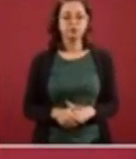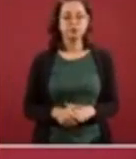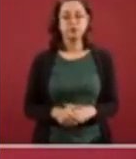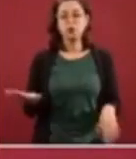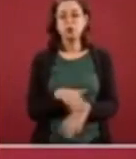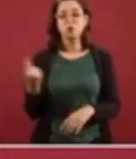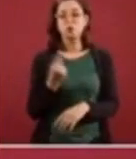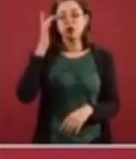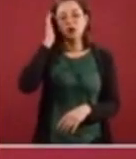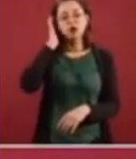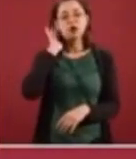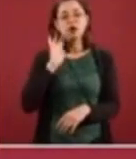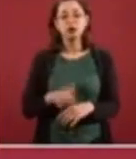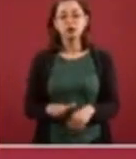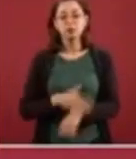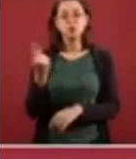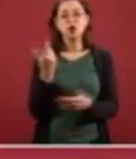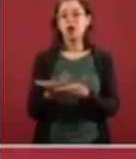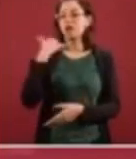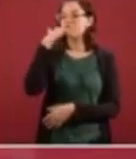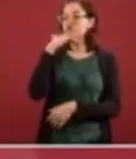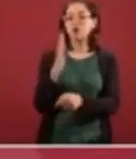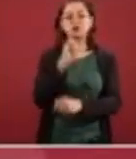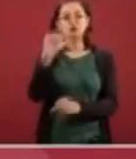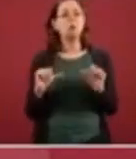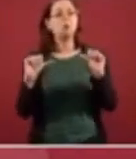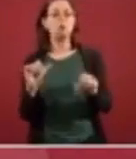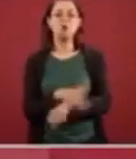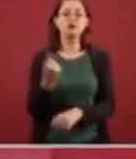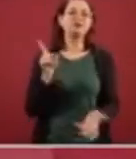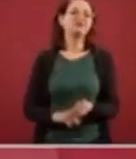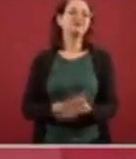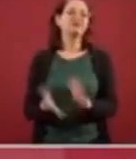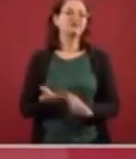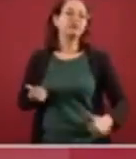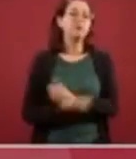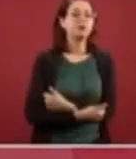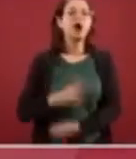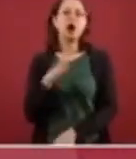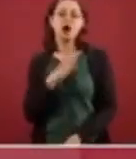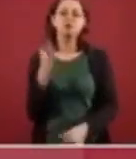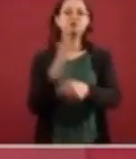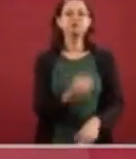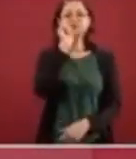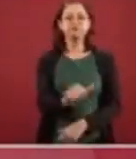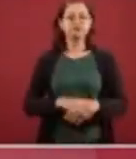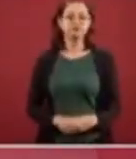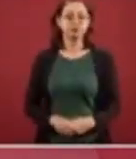había corrupción y no se castigaba a los responsables? Porque había encubrimiento, impunidad.